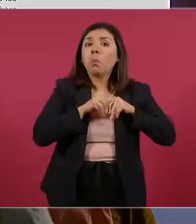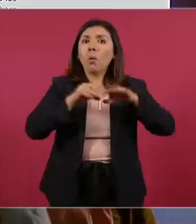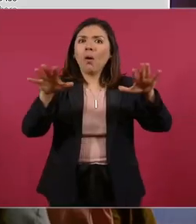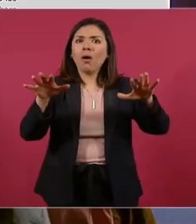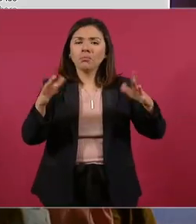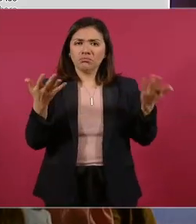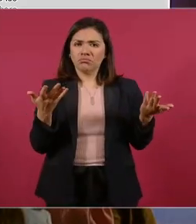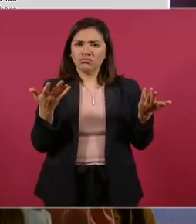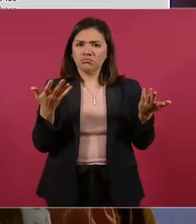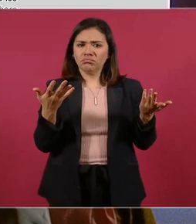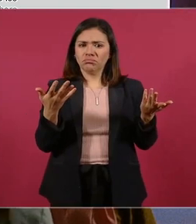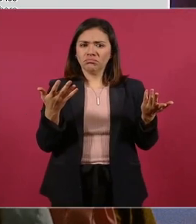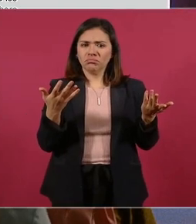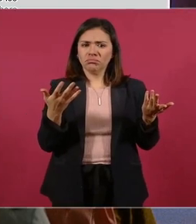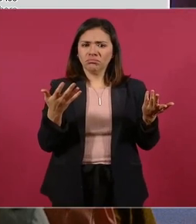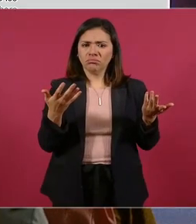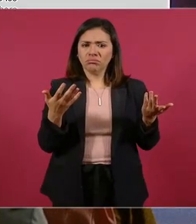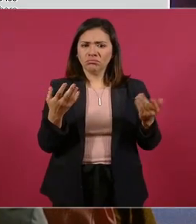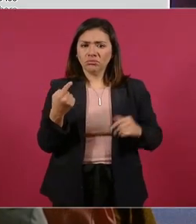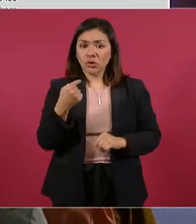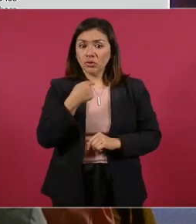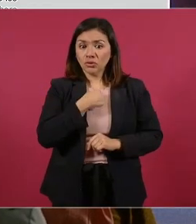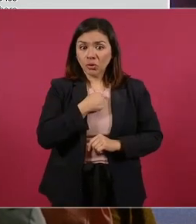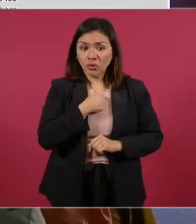pues yo tengo que renunciar.